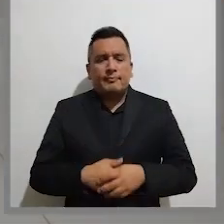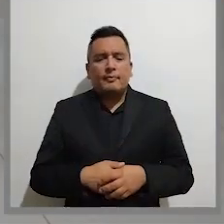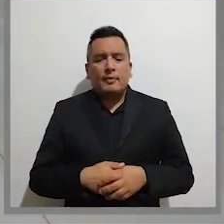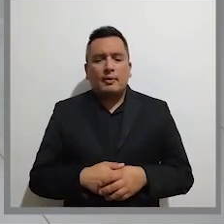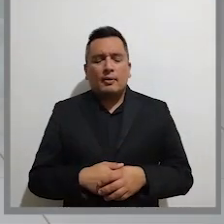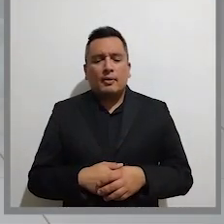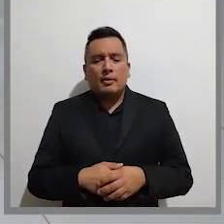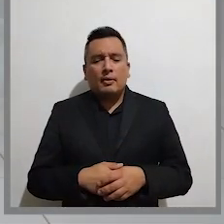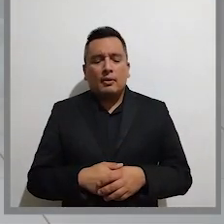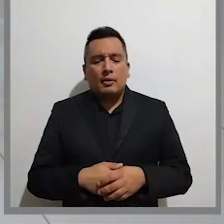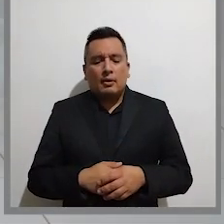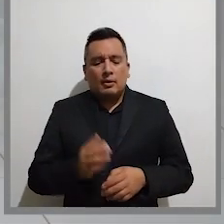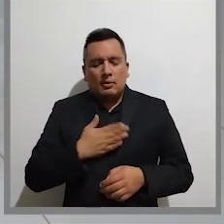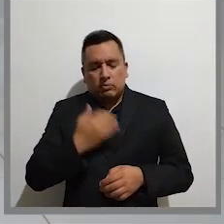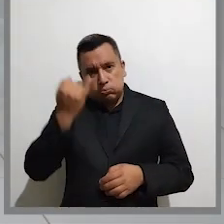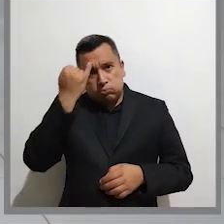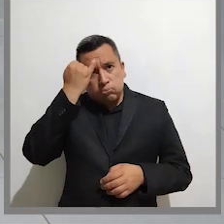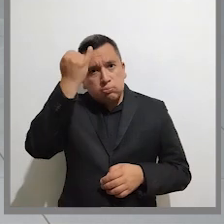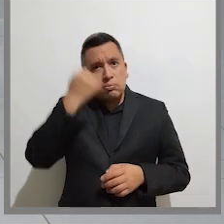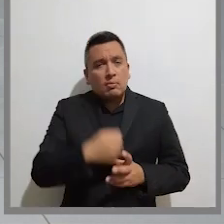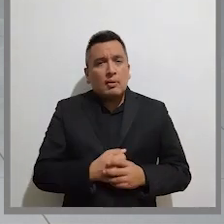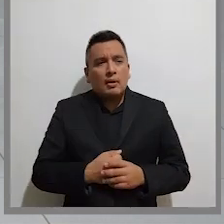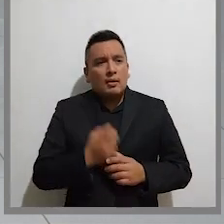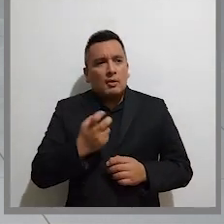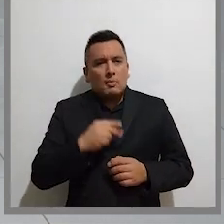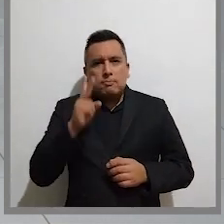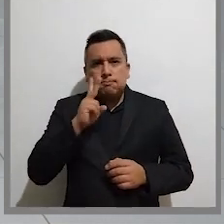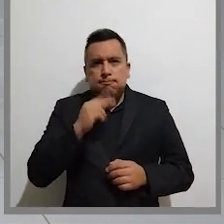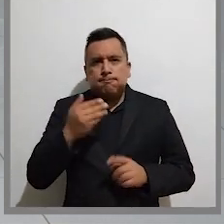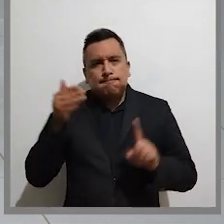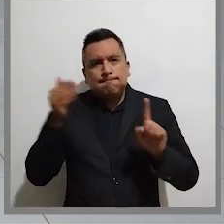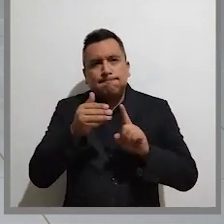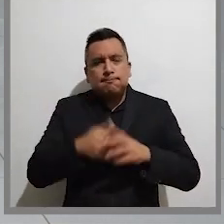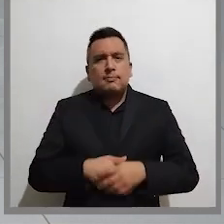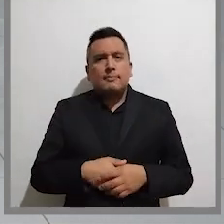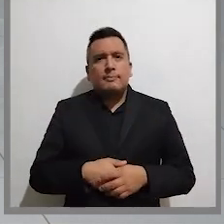Michelle, me surgió por ahí una idea que creo que me gustaría abarcar.